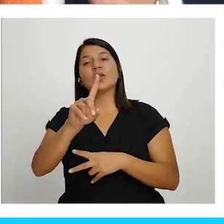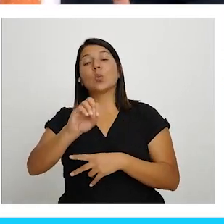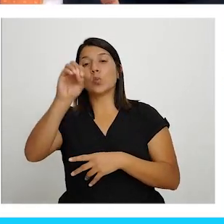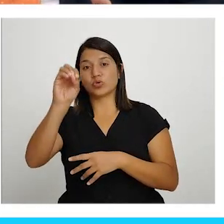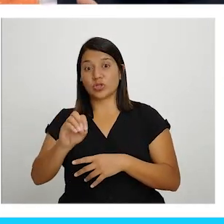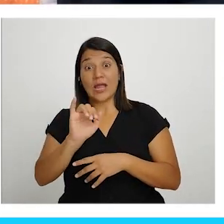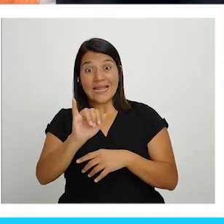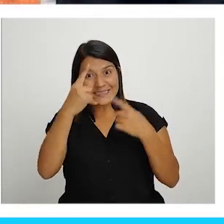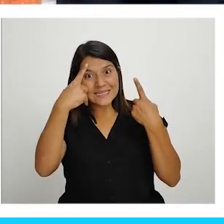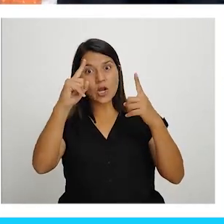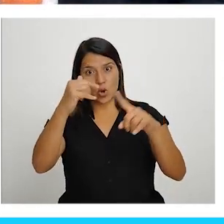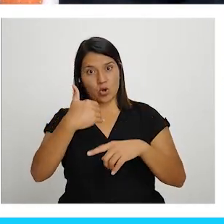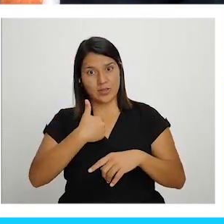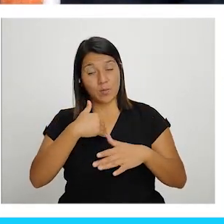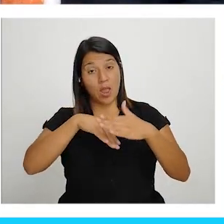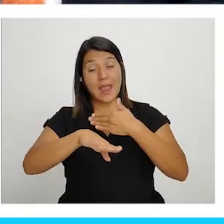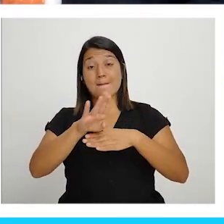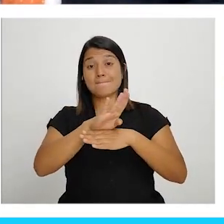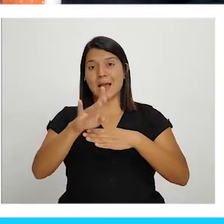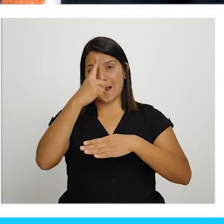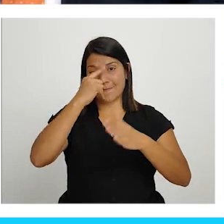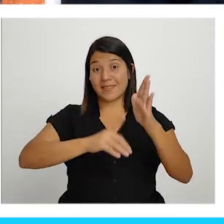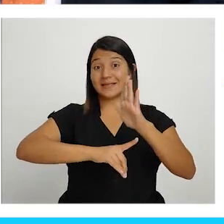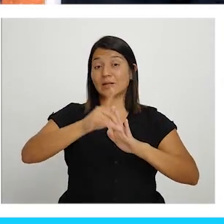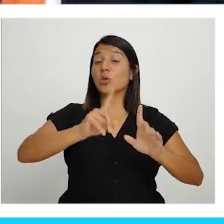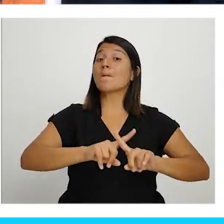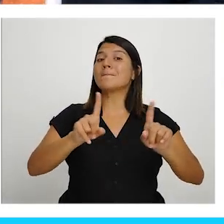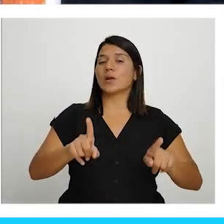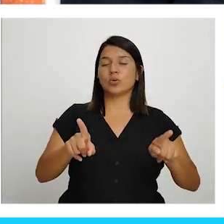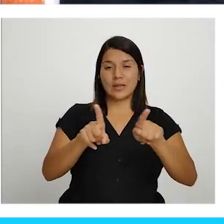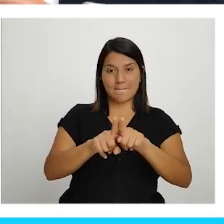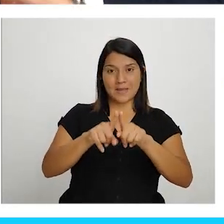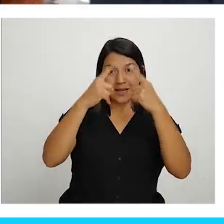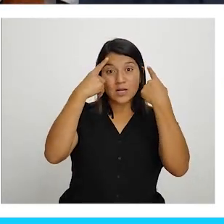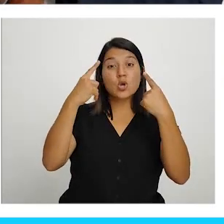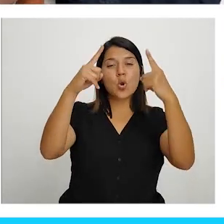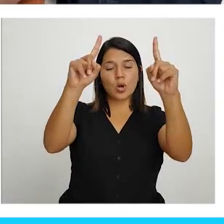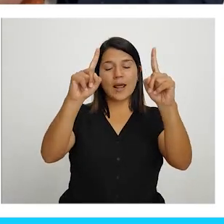Pero además a las MIPYMES hemos logrado